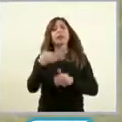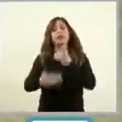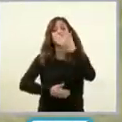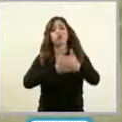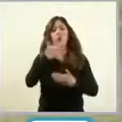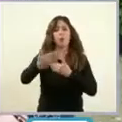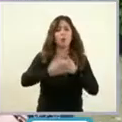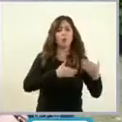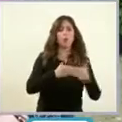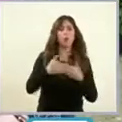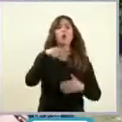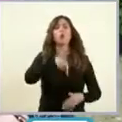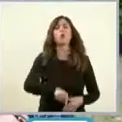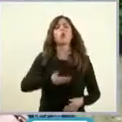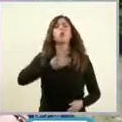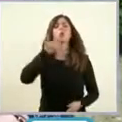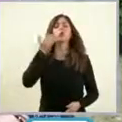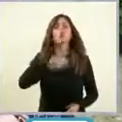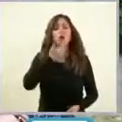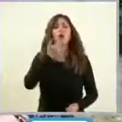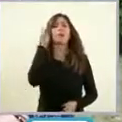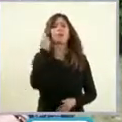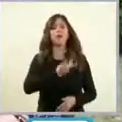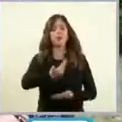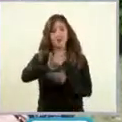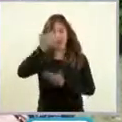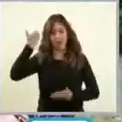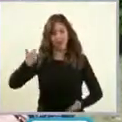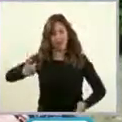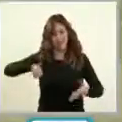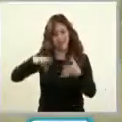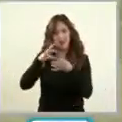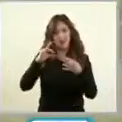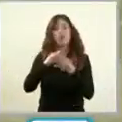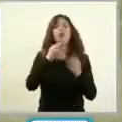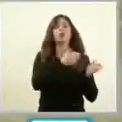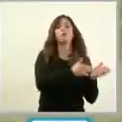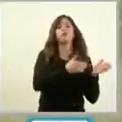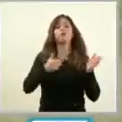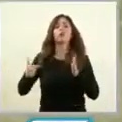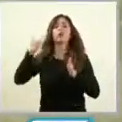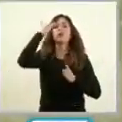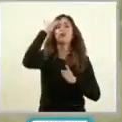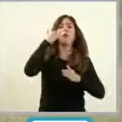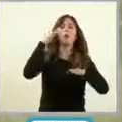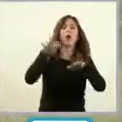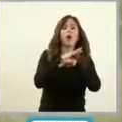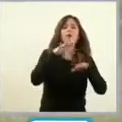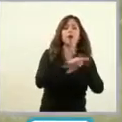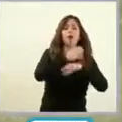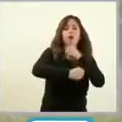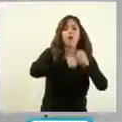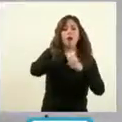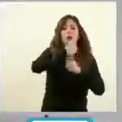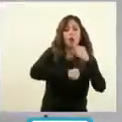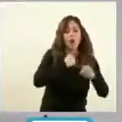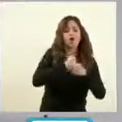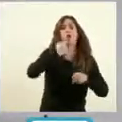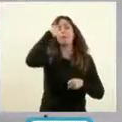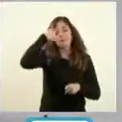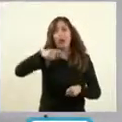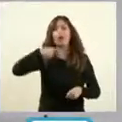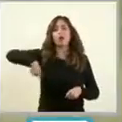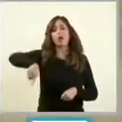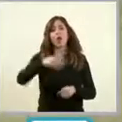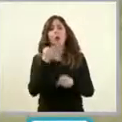modernidad estas tradiciones, pero como bien lo decíamos, esto ha evolucionado, también ha cambiado para precisamente acoplarse